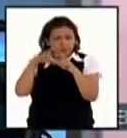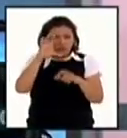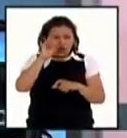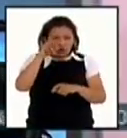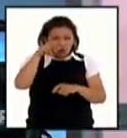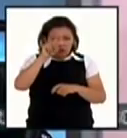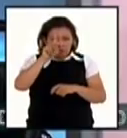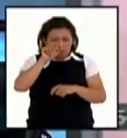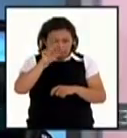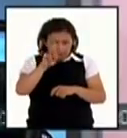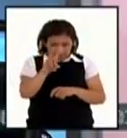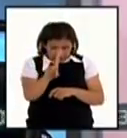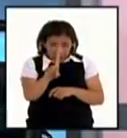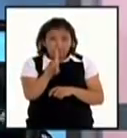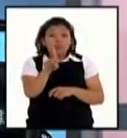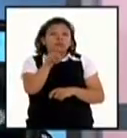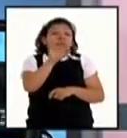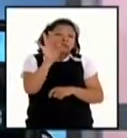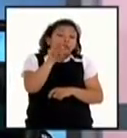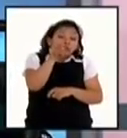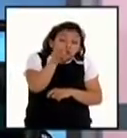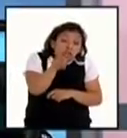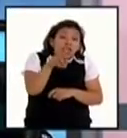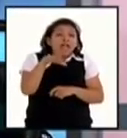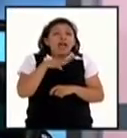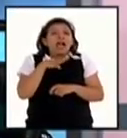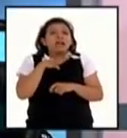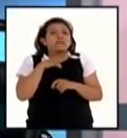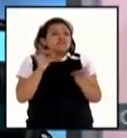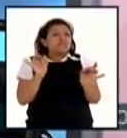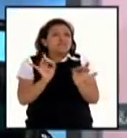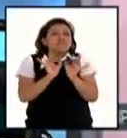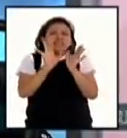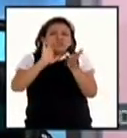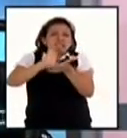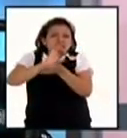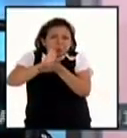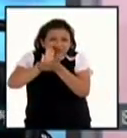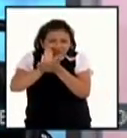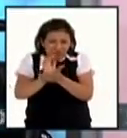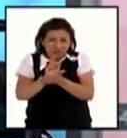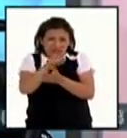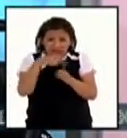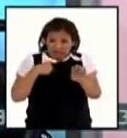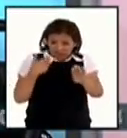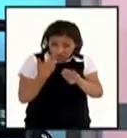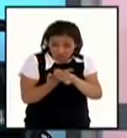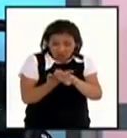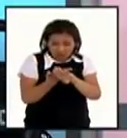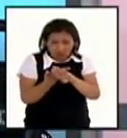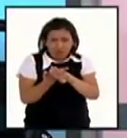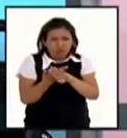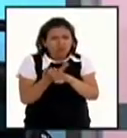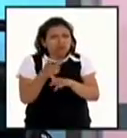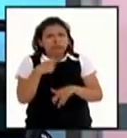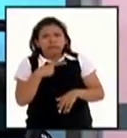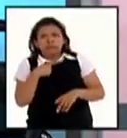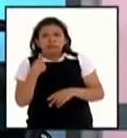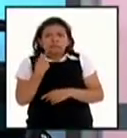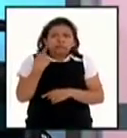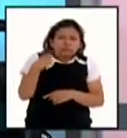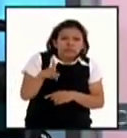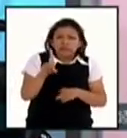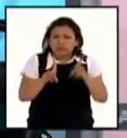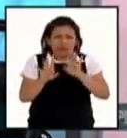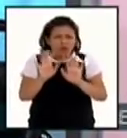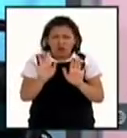la Discriminación. Y si usted de pronto enfrenta un episodio discriminatorio en el que es víctima, no dude en denunciarlo,